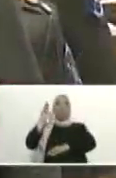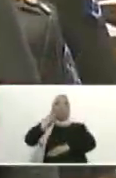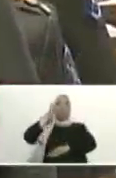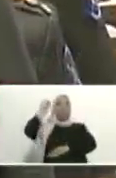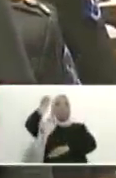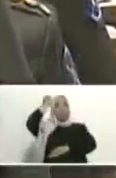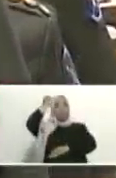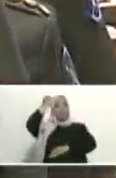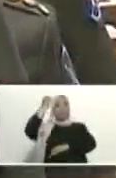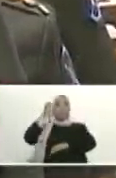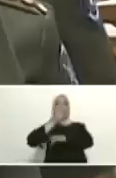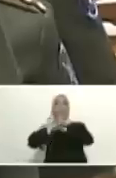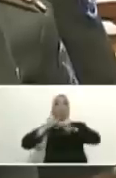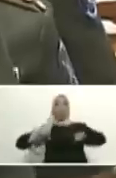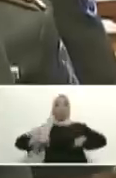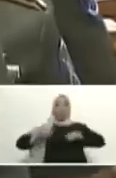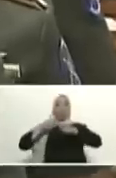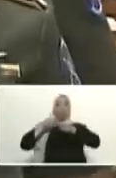nuestra Armada